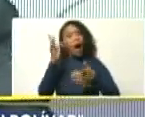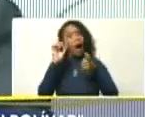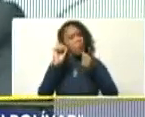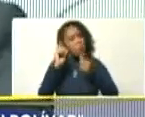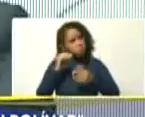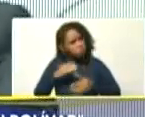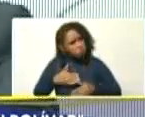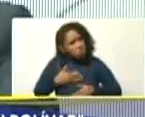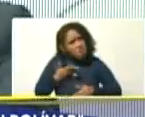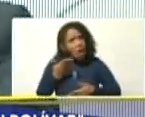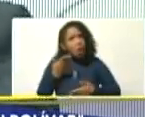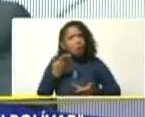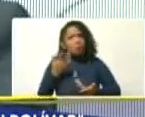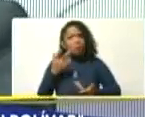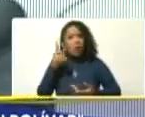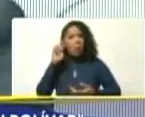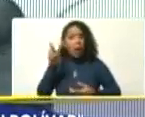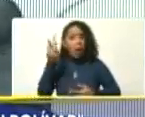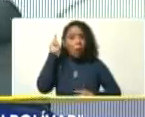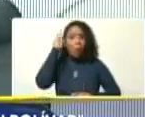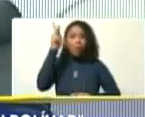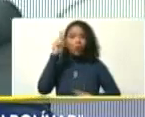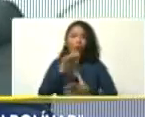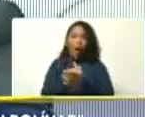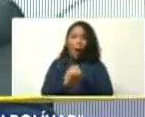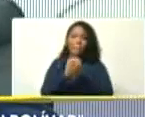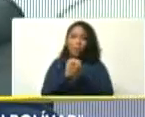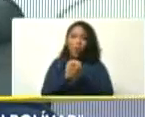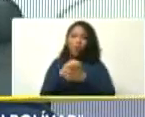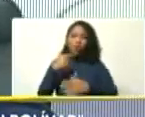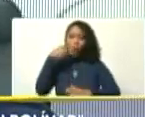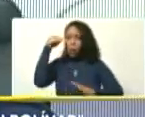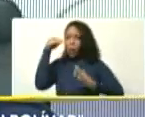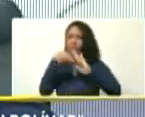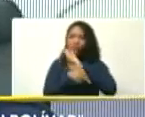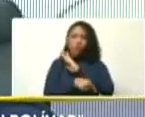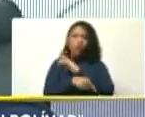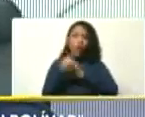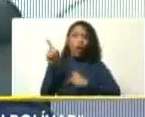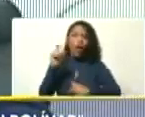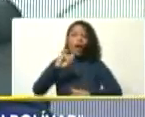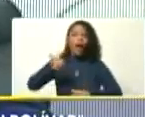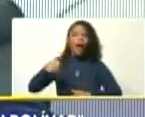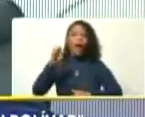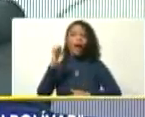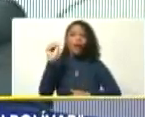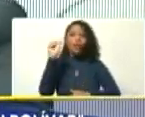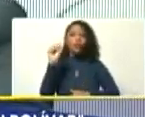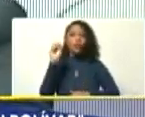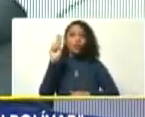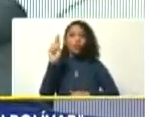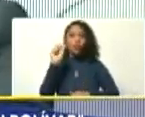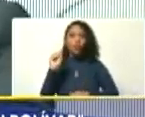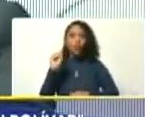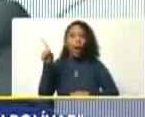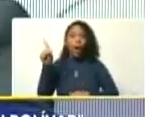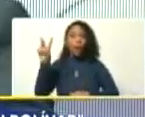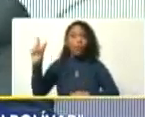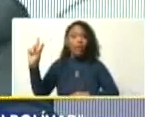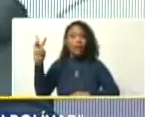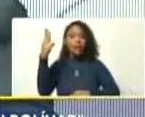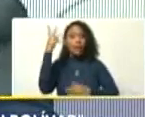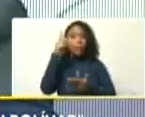como profesor, un entrañable amigo a quien admiré profundamente, Jesús Sanó Hernández, era el tercer miembro del